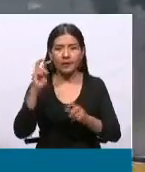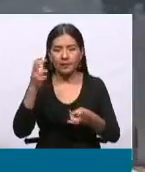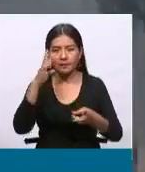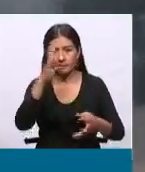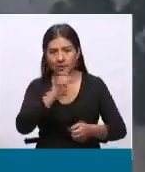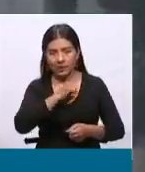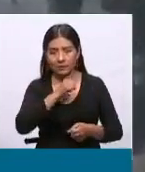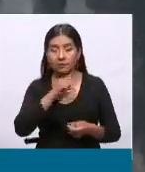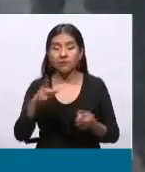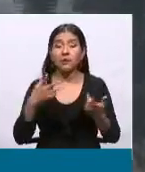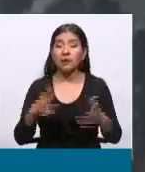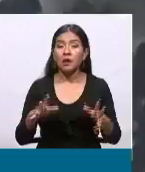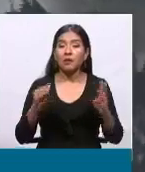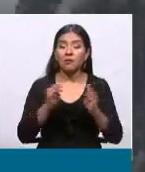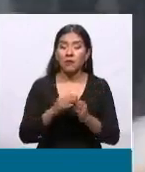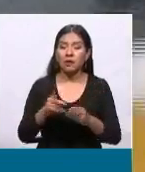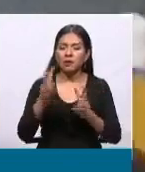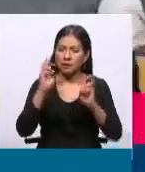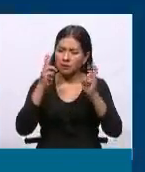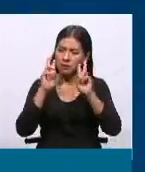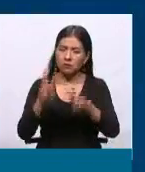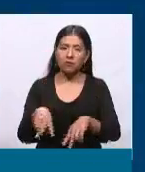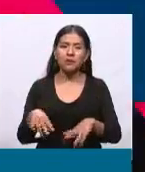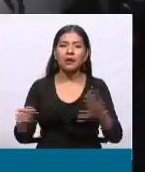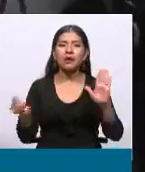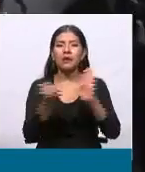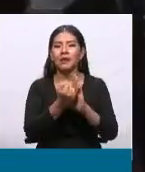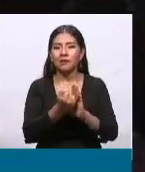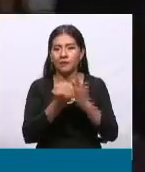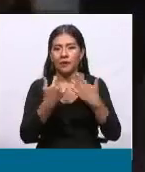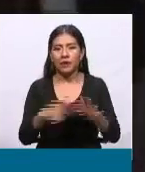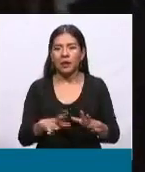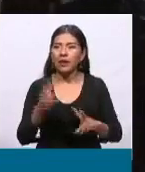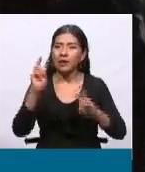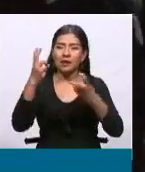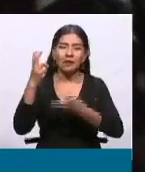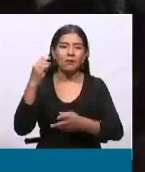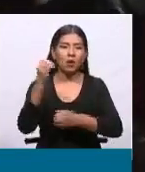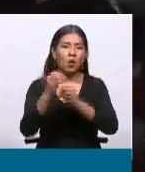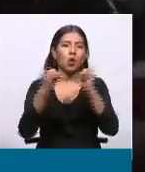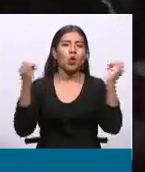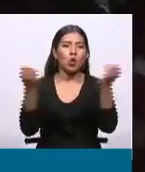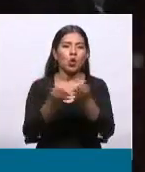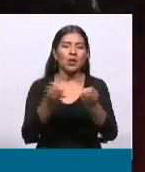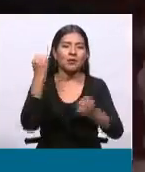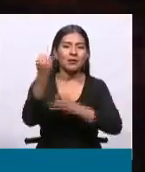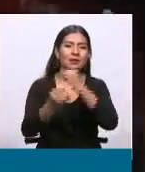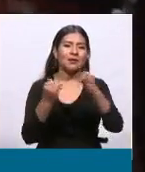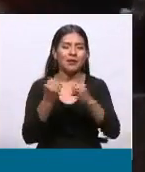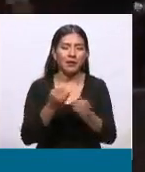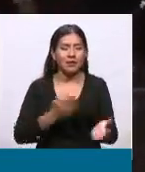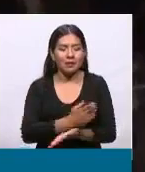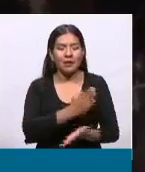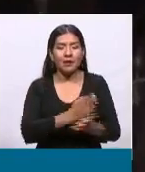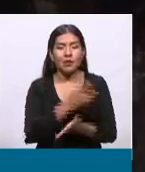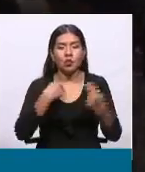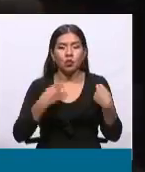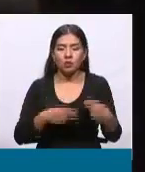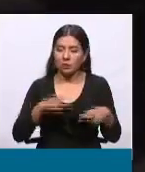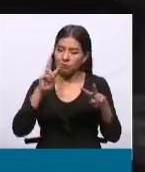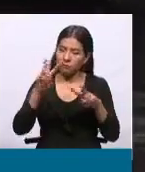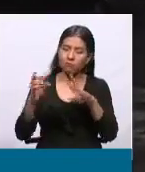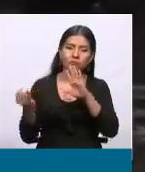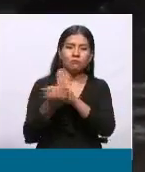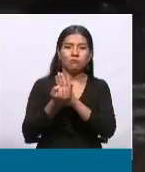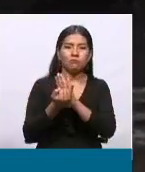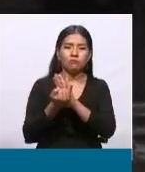denominado, han sido identificados por instancias de derechos humanos internacionales. Ha habido